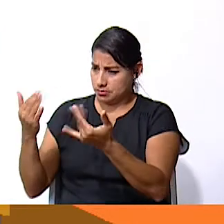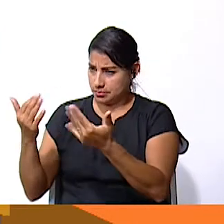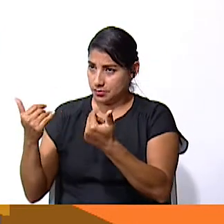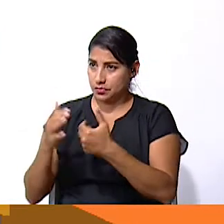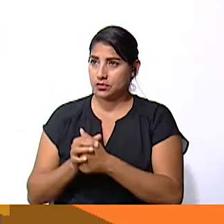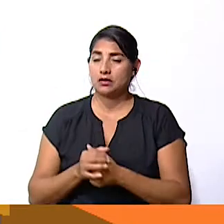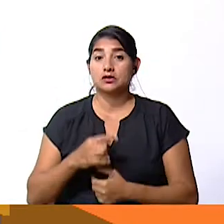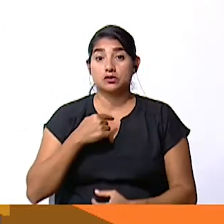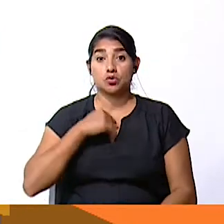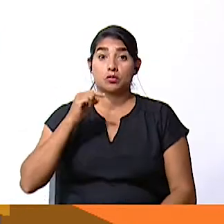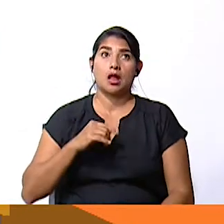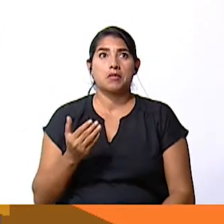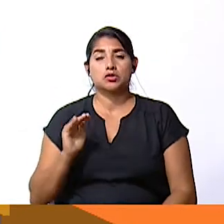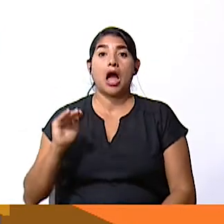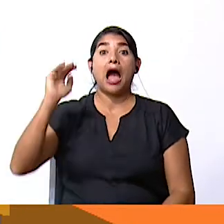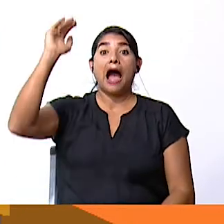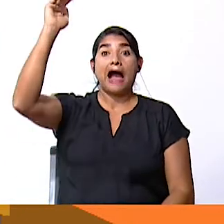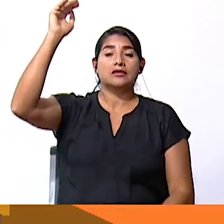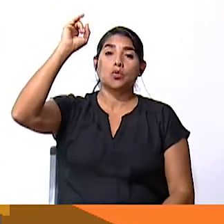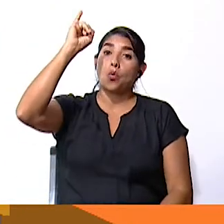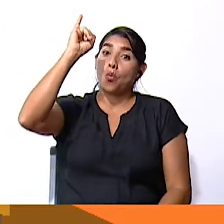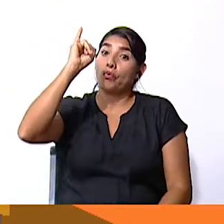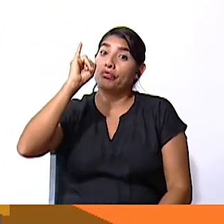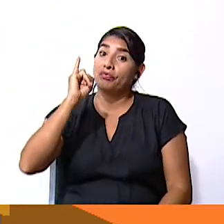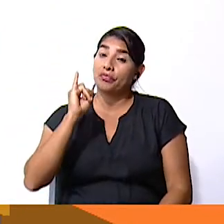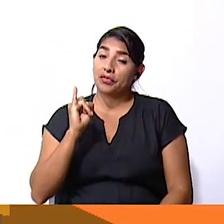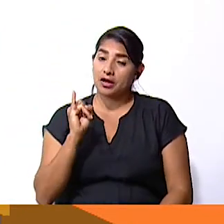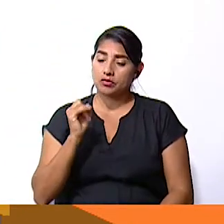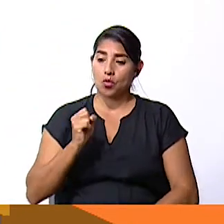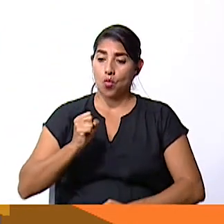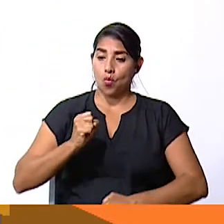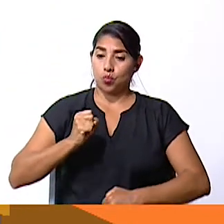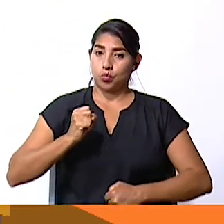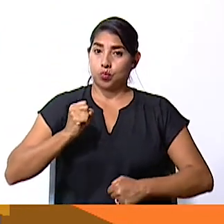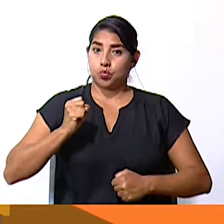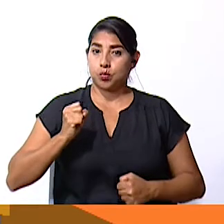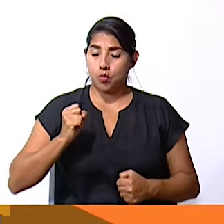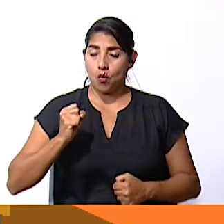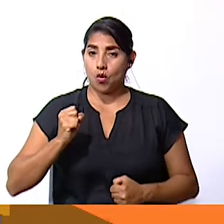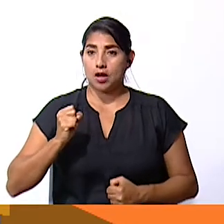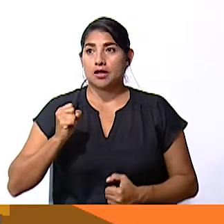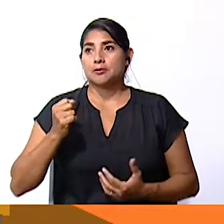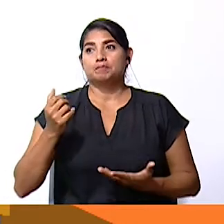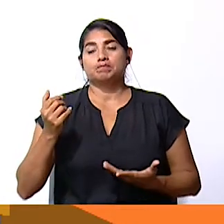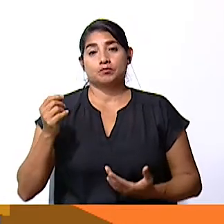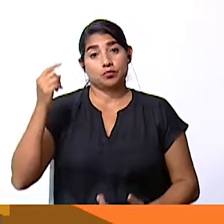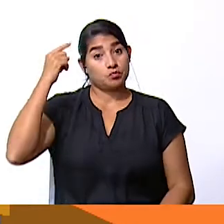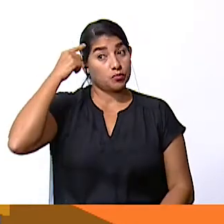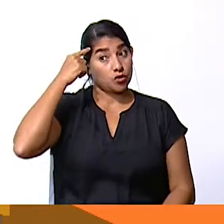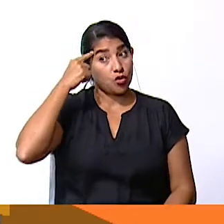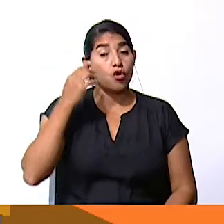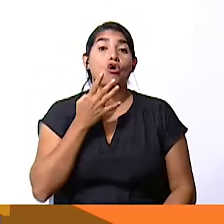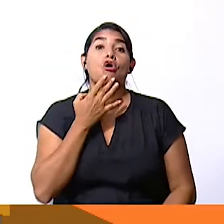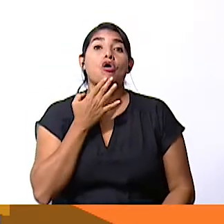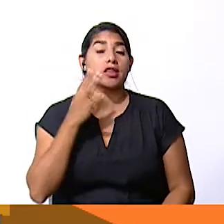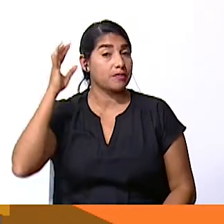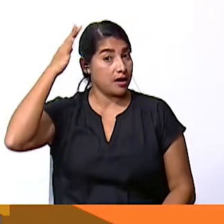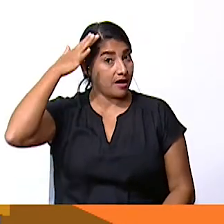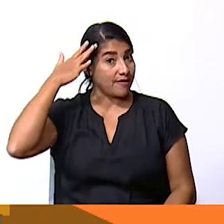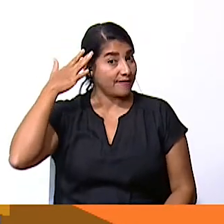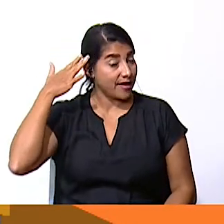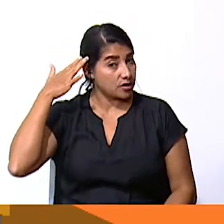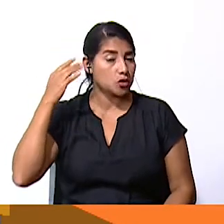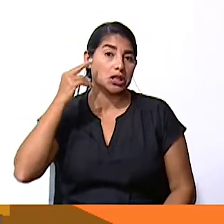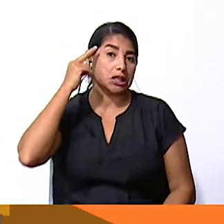Que si soy alto, que si soy delgada, que si soy gruesita, que si soy de pelo rubio o más bien tengo el